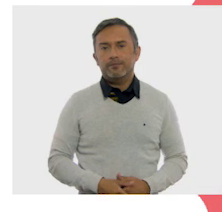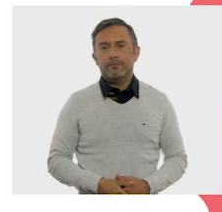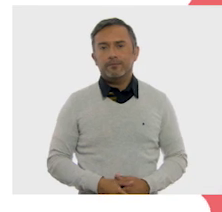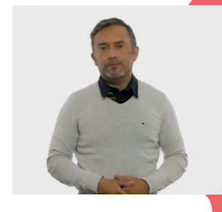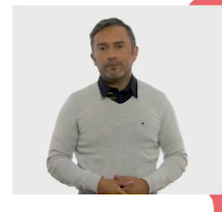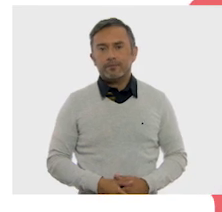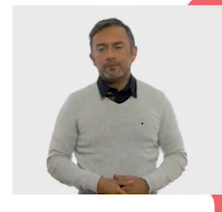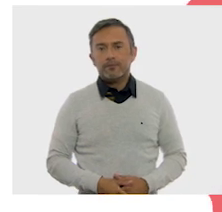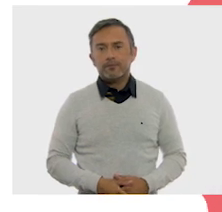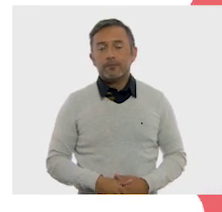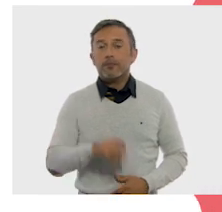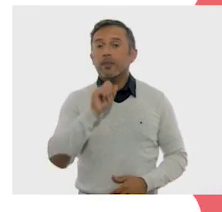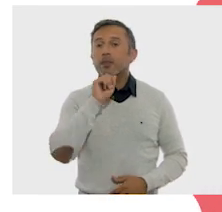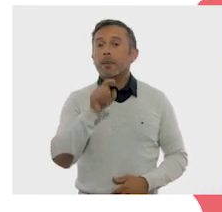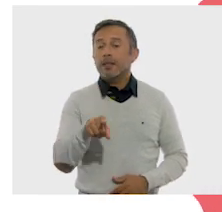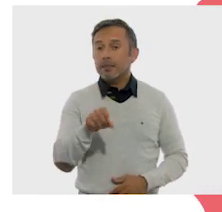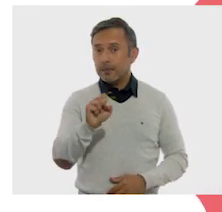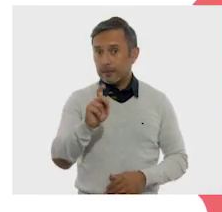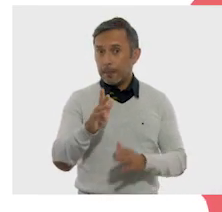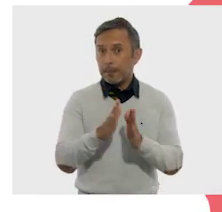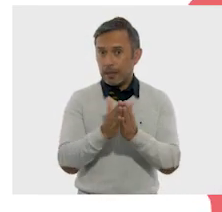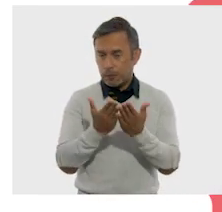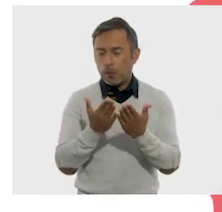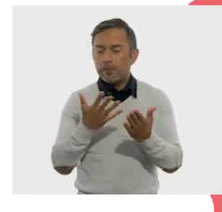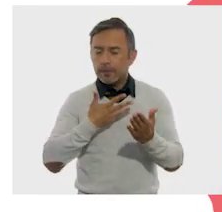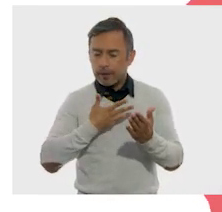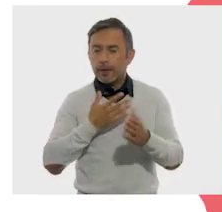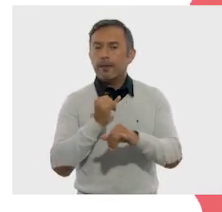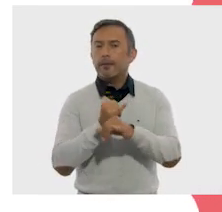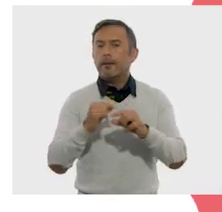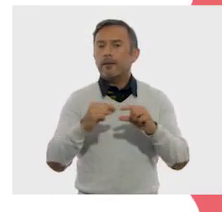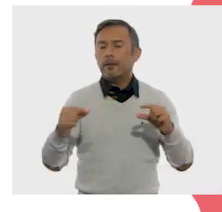También puedes encontrar los libros de texto en la página